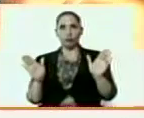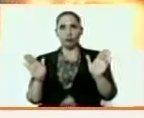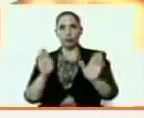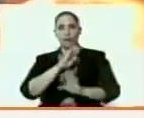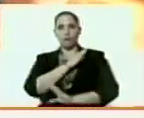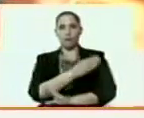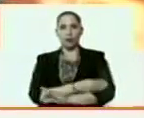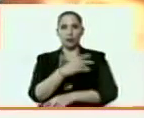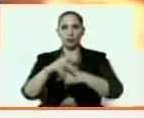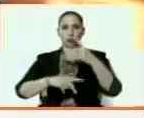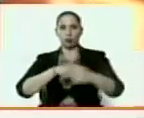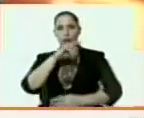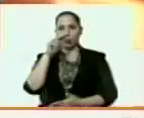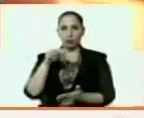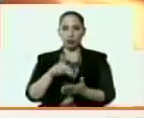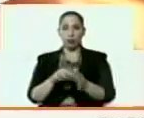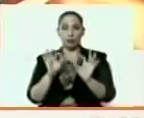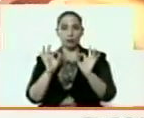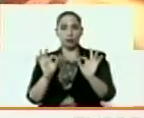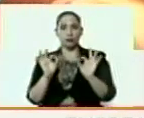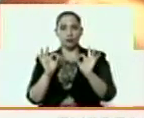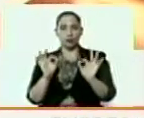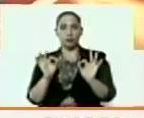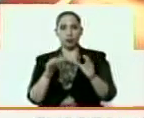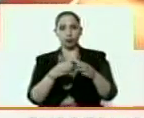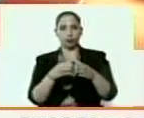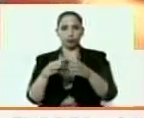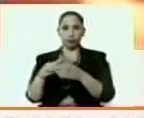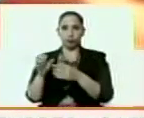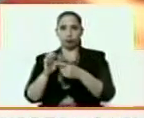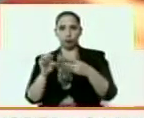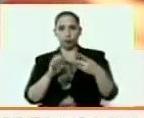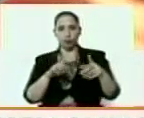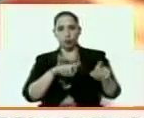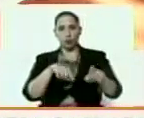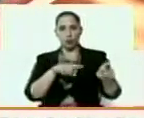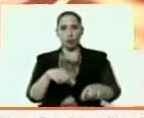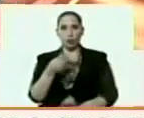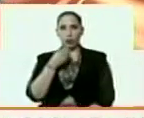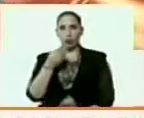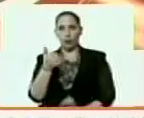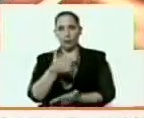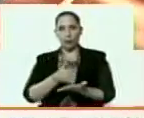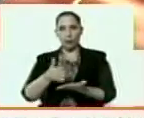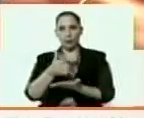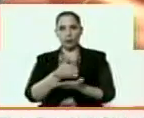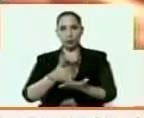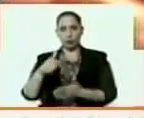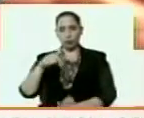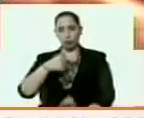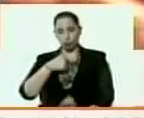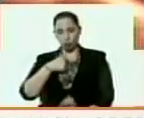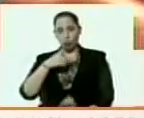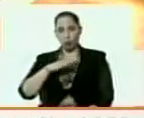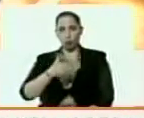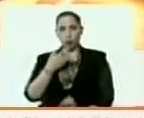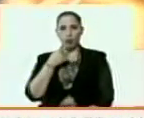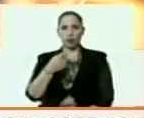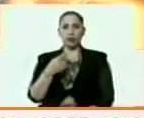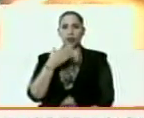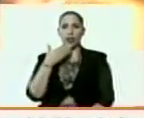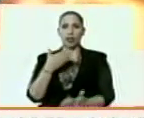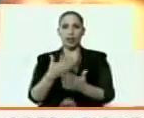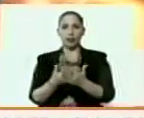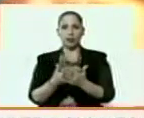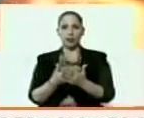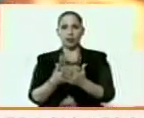productivas nacionales, específicamente en sectores estratégicos como el agroalimentario y el farmacéutico. Yo hoy puedo decir que gracias a